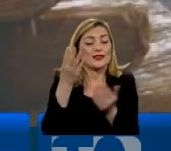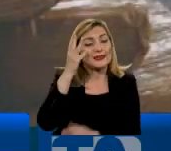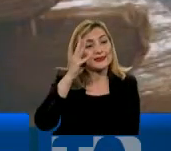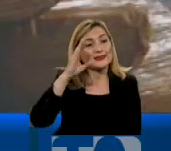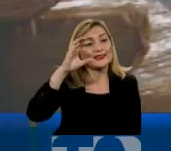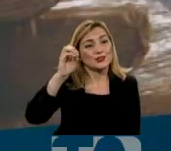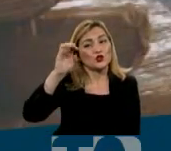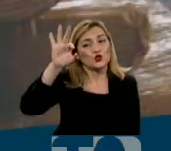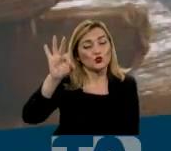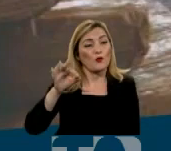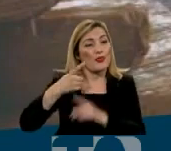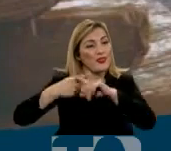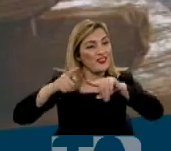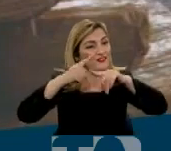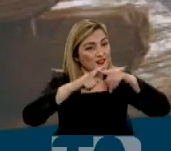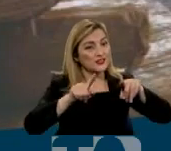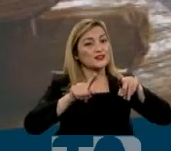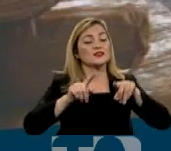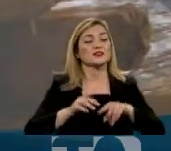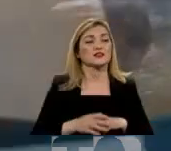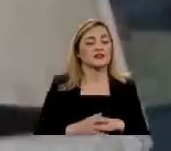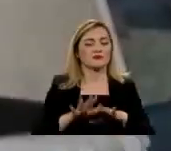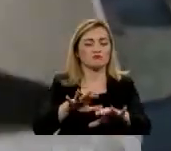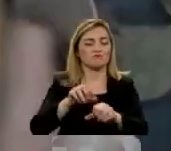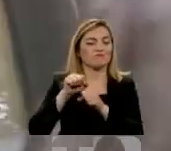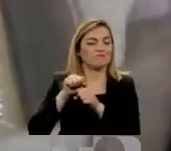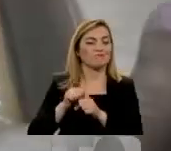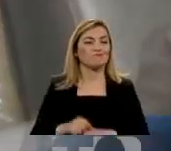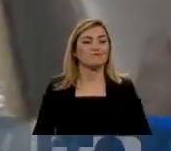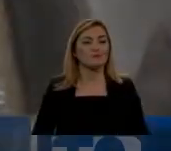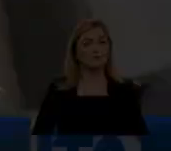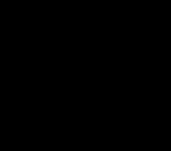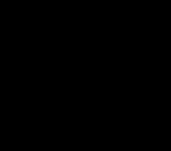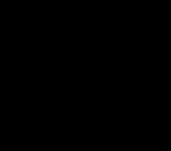con 609 kilos de diferentes sustancias se incautaron. Luisa María Heredia, 24 horas.